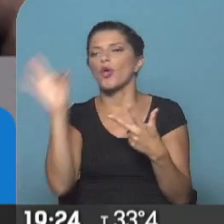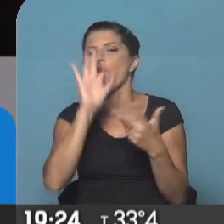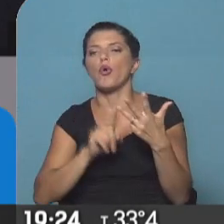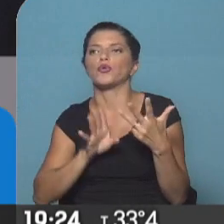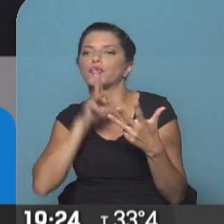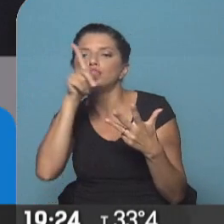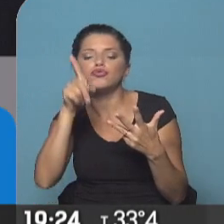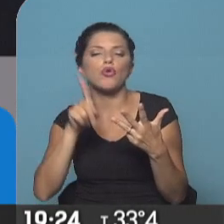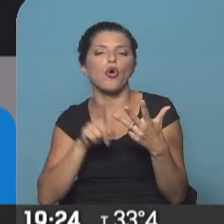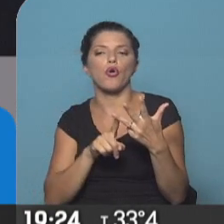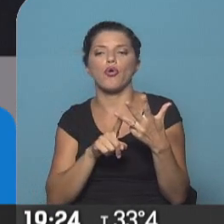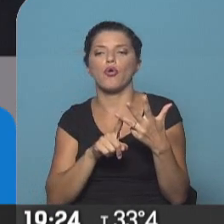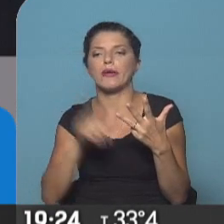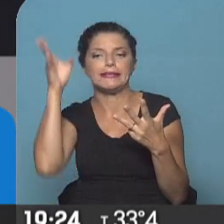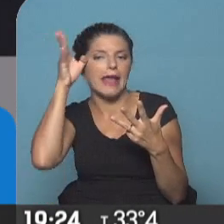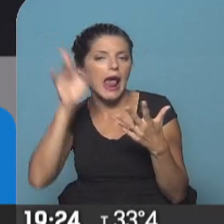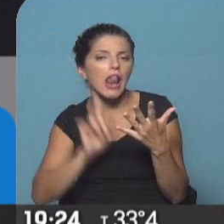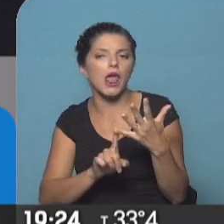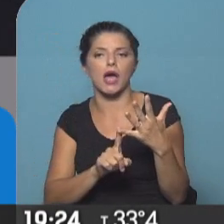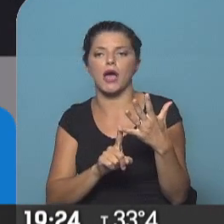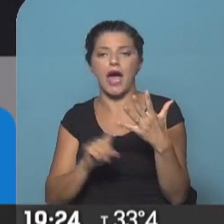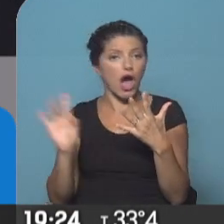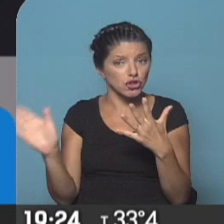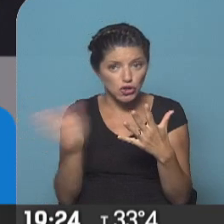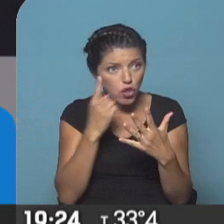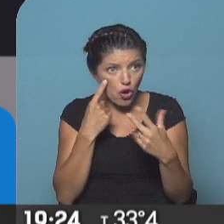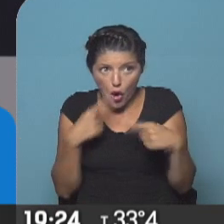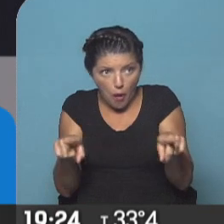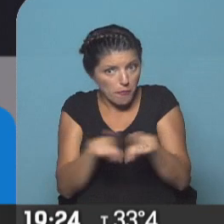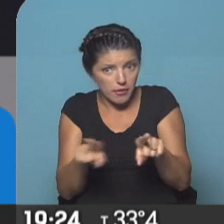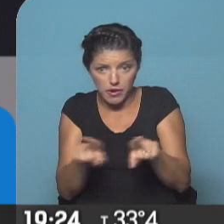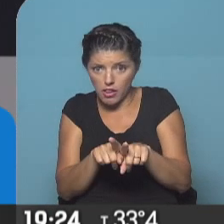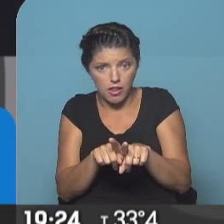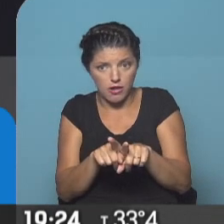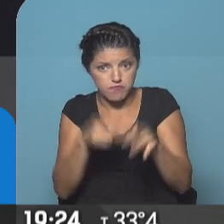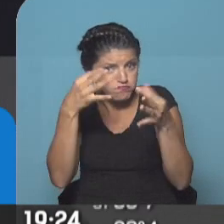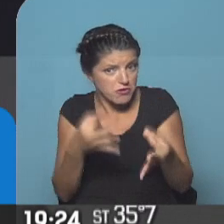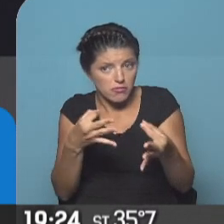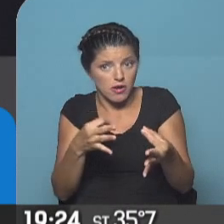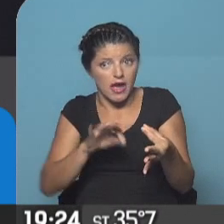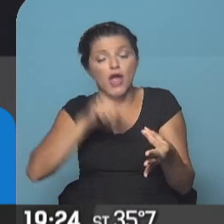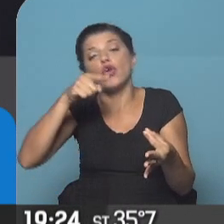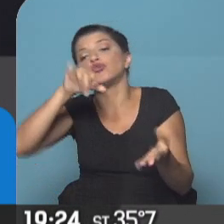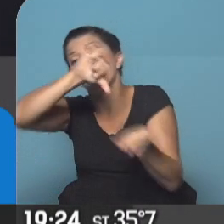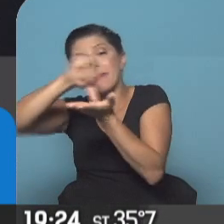ruso, italiano, convivimos como no se convive en muchos lugares de Europa.